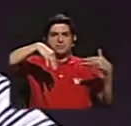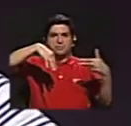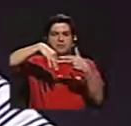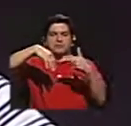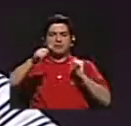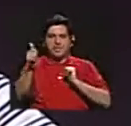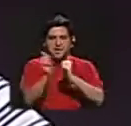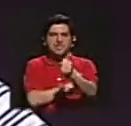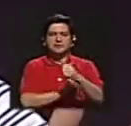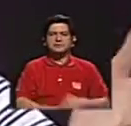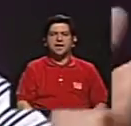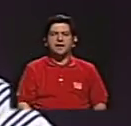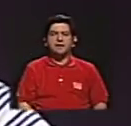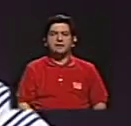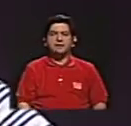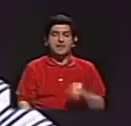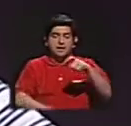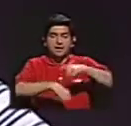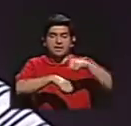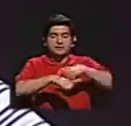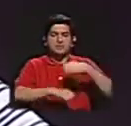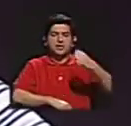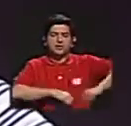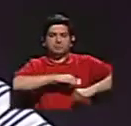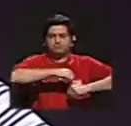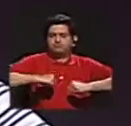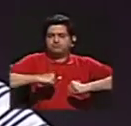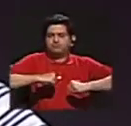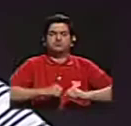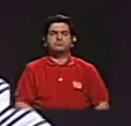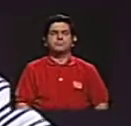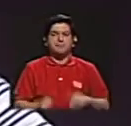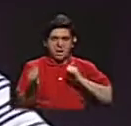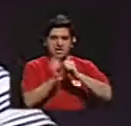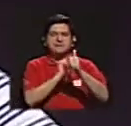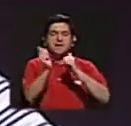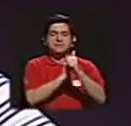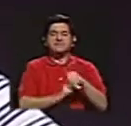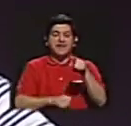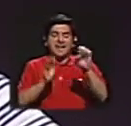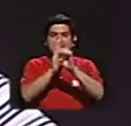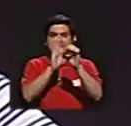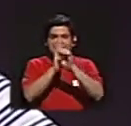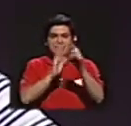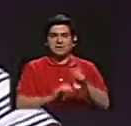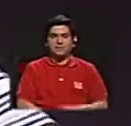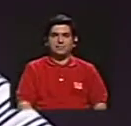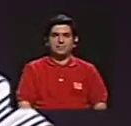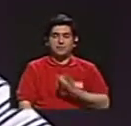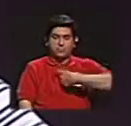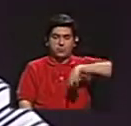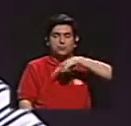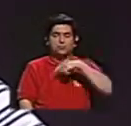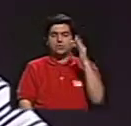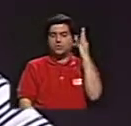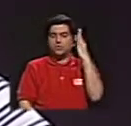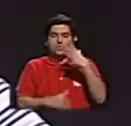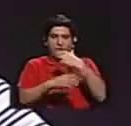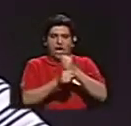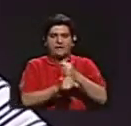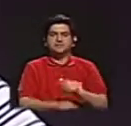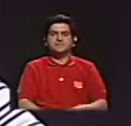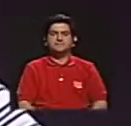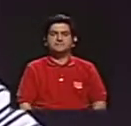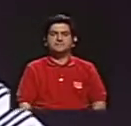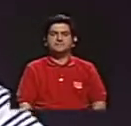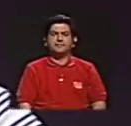cadenas sororales que armábamos para que pasaran las marchas. Eso es un ejemplo, ¿verdad?, de lo que hemos hecho las mujeres.